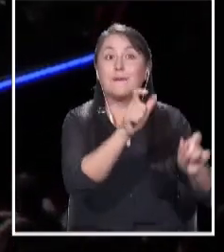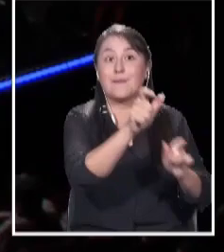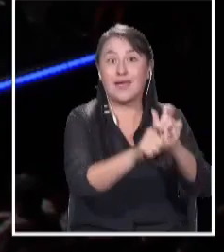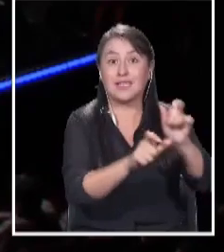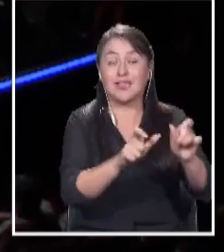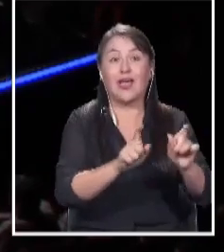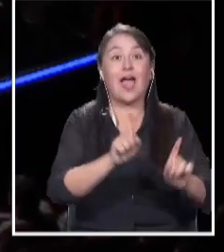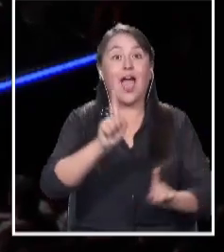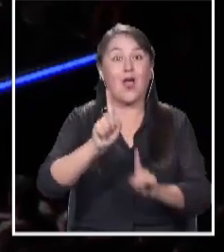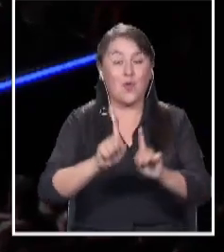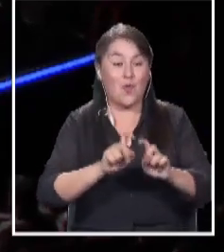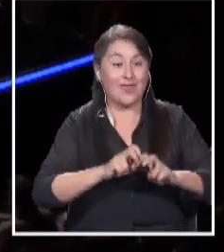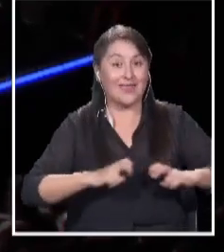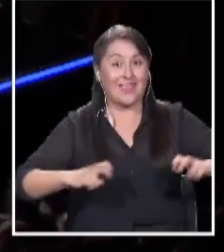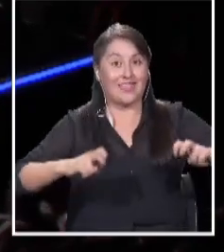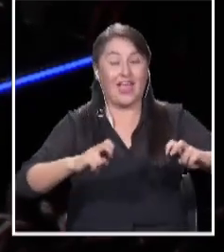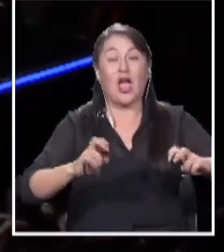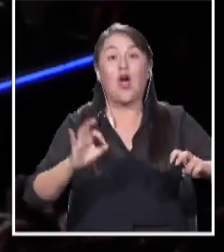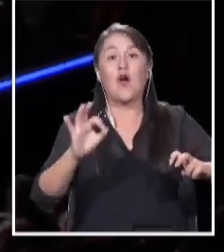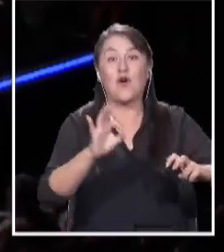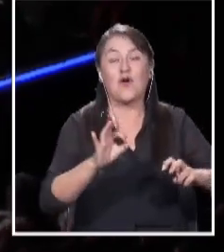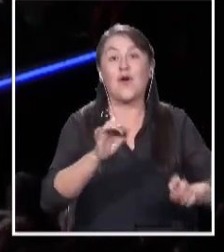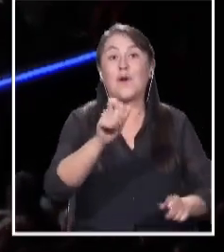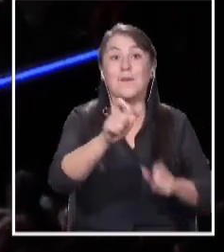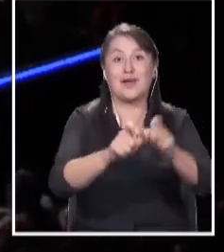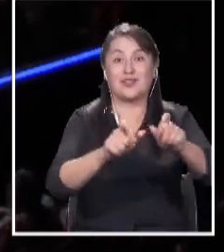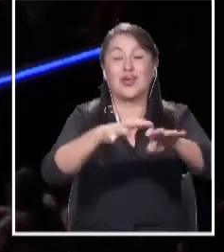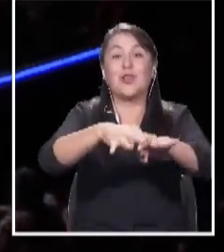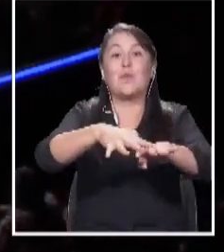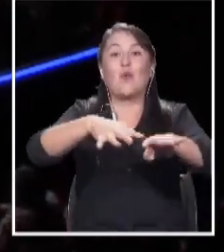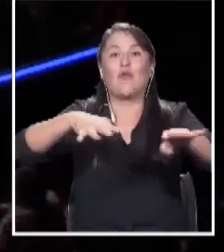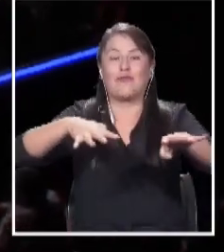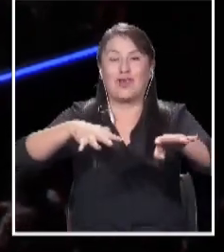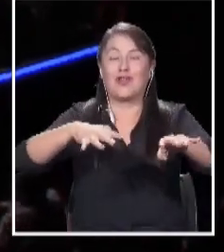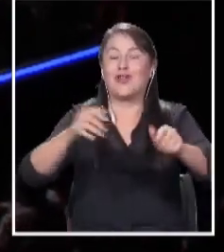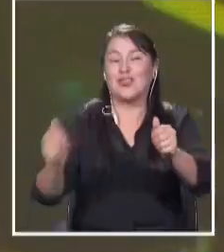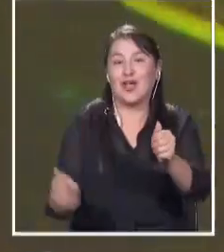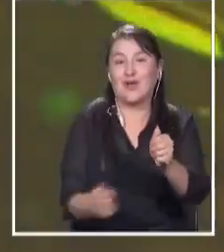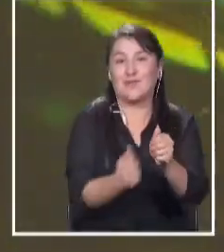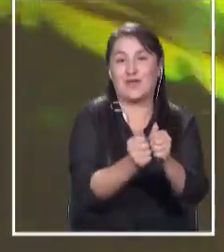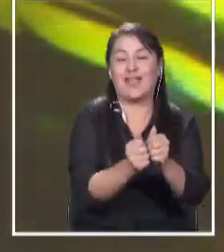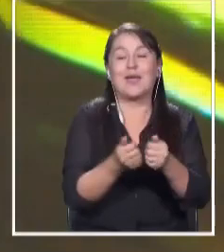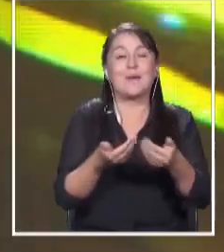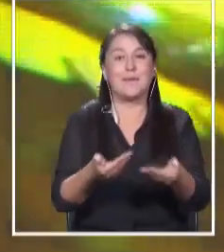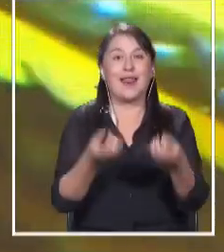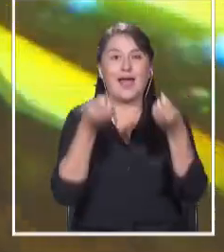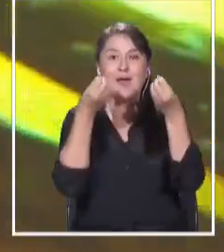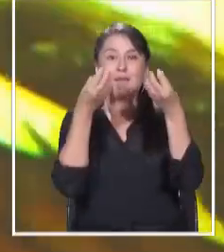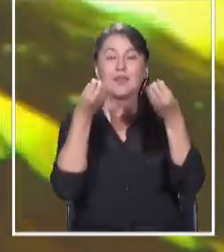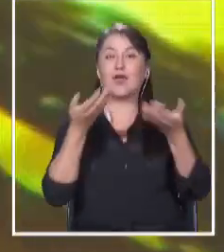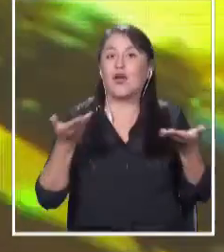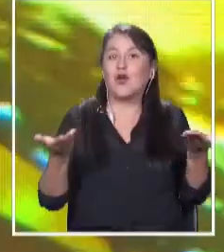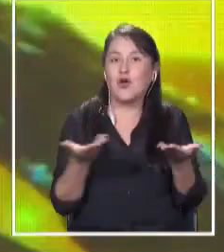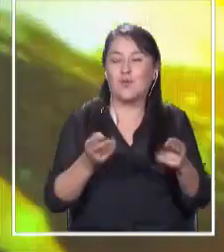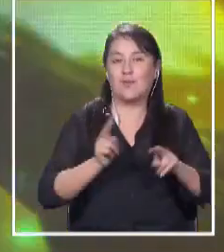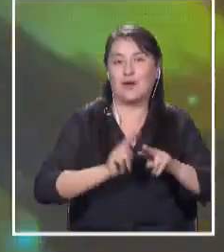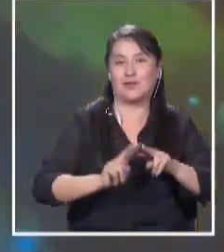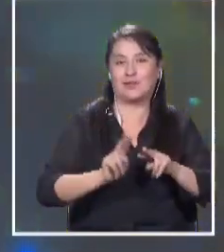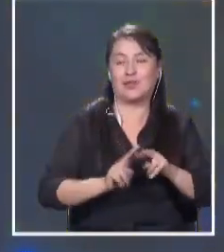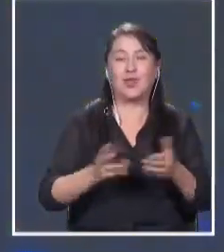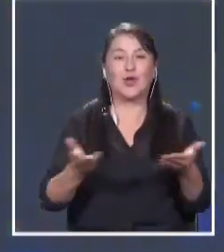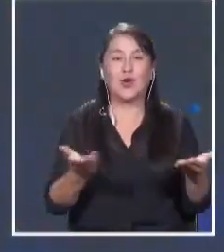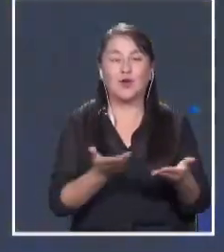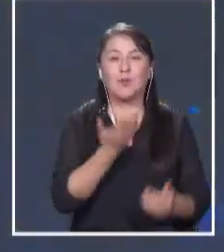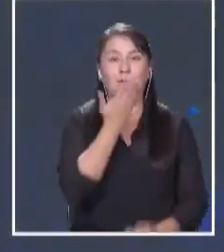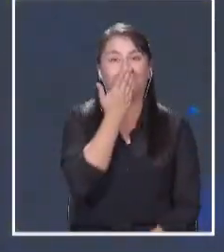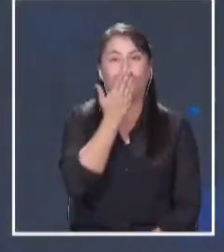aquí sentados, otros están en el público que nos acompañan, para ir aprendiendo sobre la marcha cómo hacer y cómo mejorarlo. Y